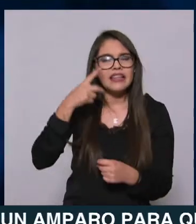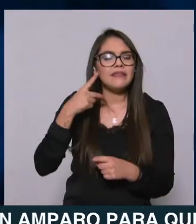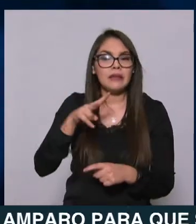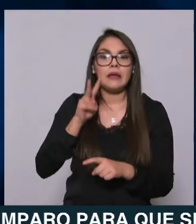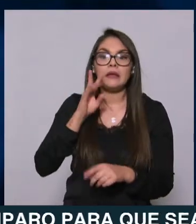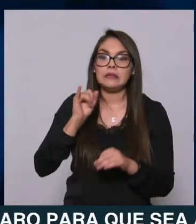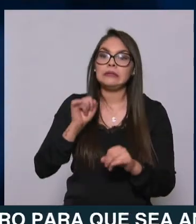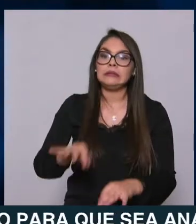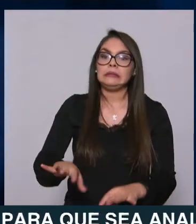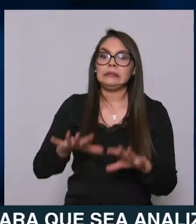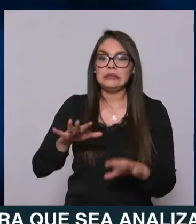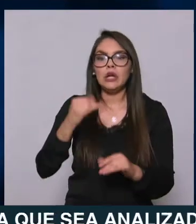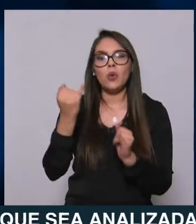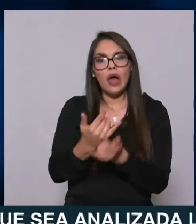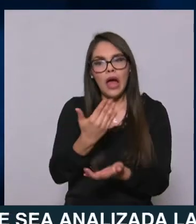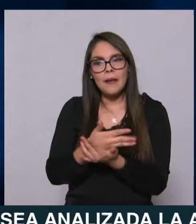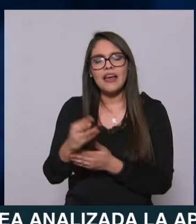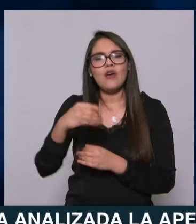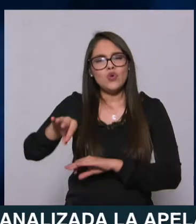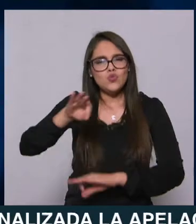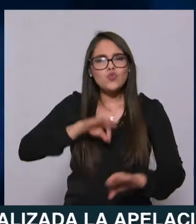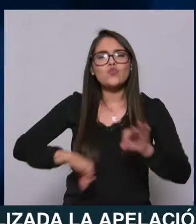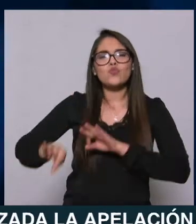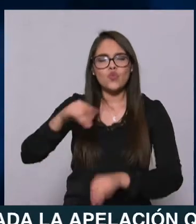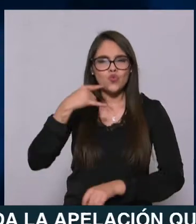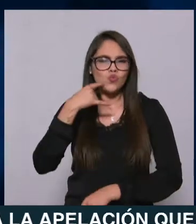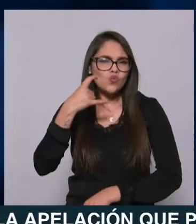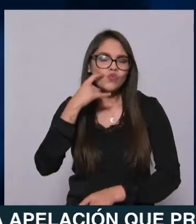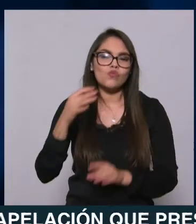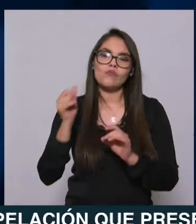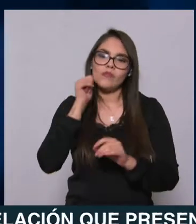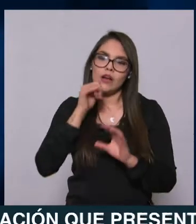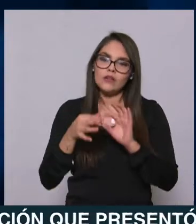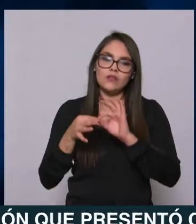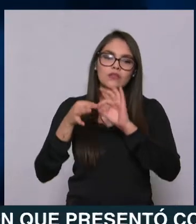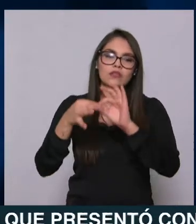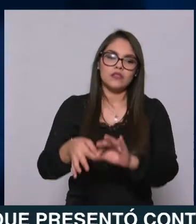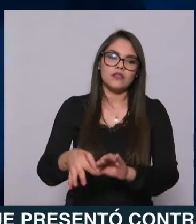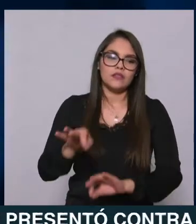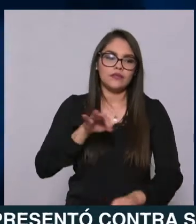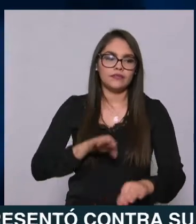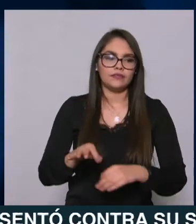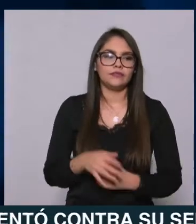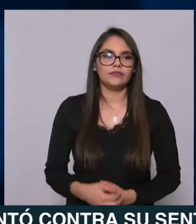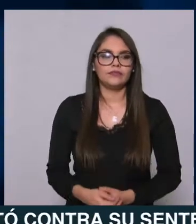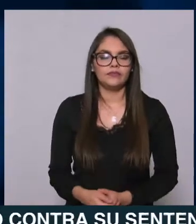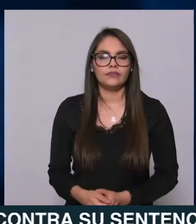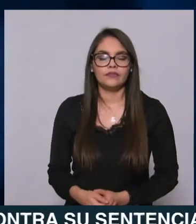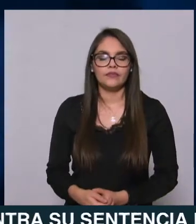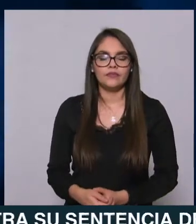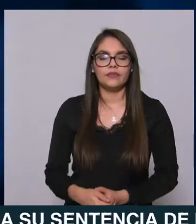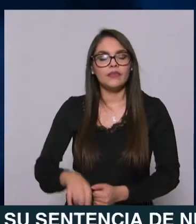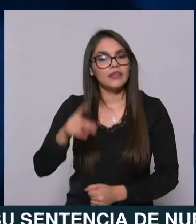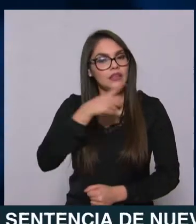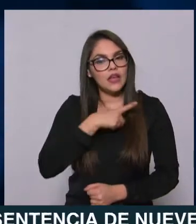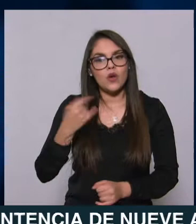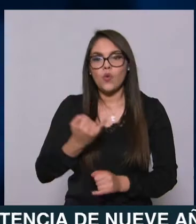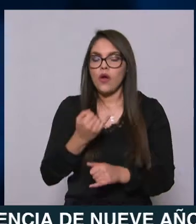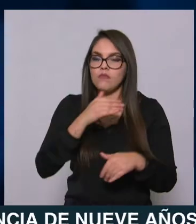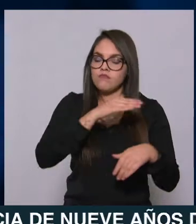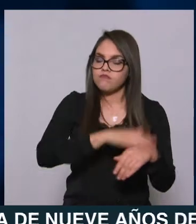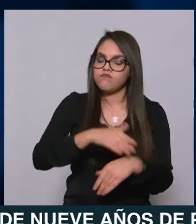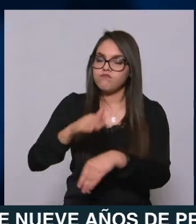sí, pero mucho trabajo también por hacer, de la mano siempre de las autoridades? Pues Creo que hay que hacer todo un llamado también a ser